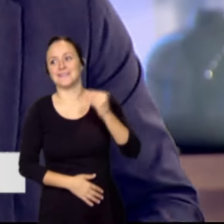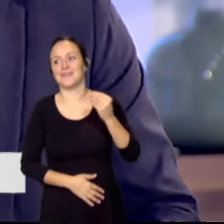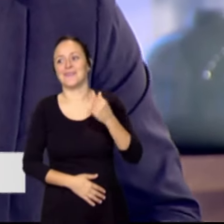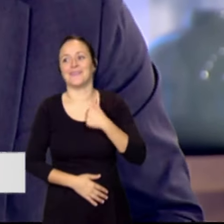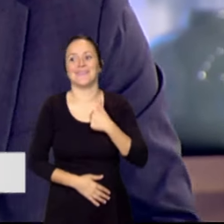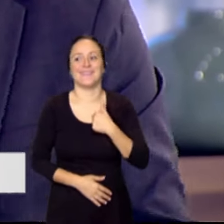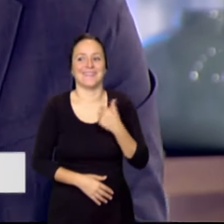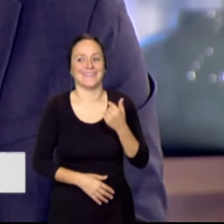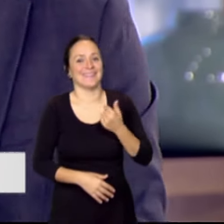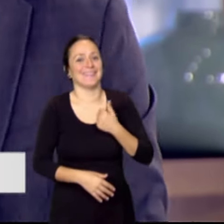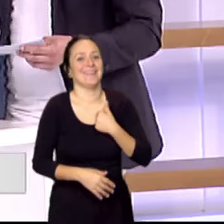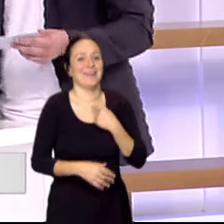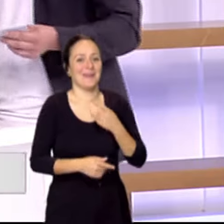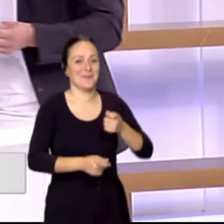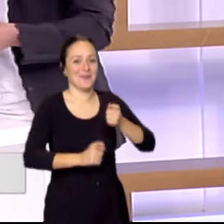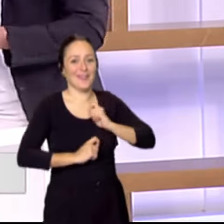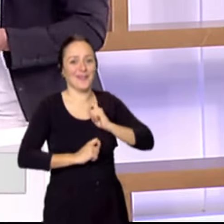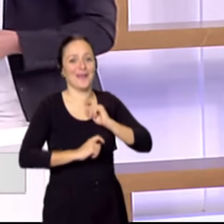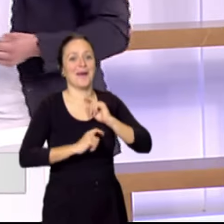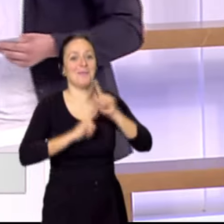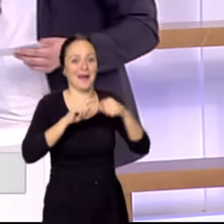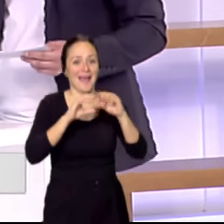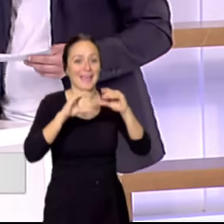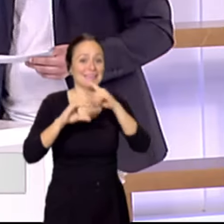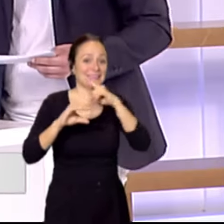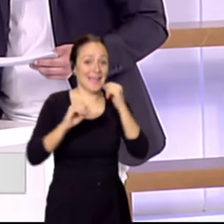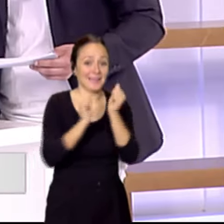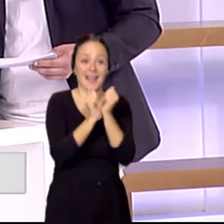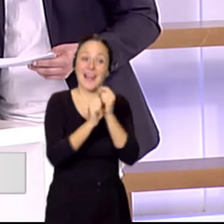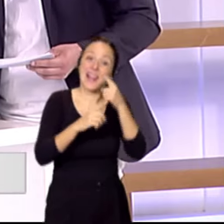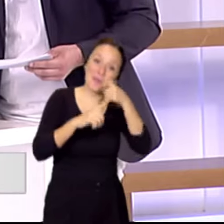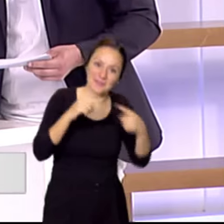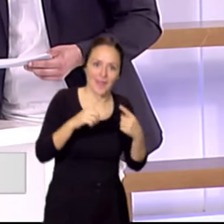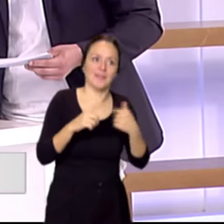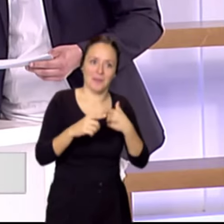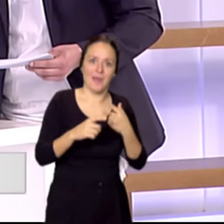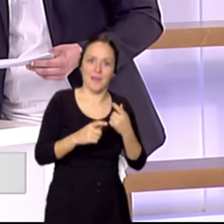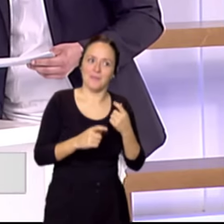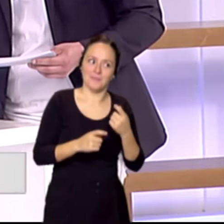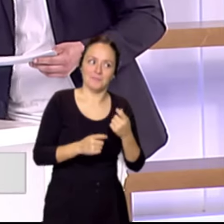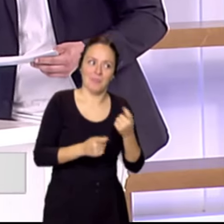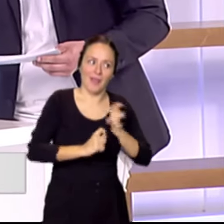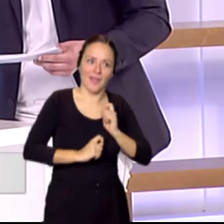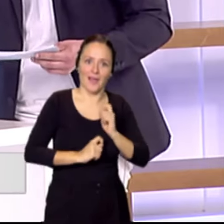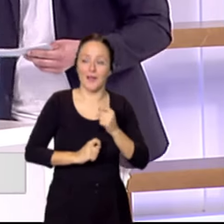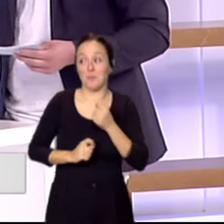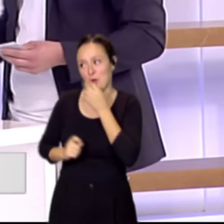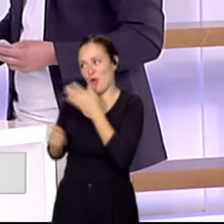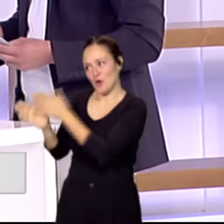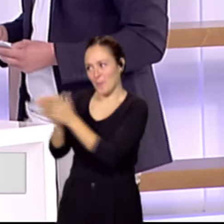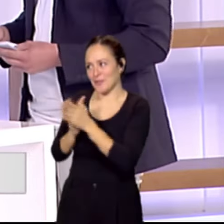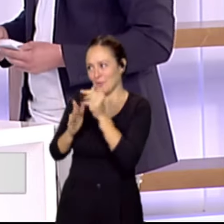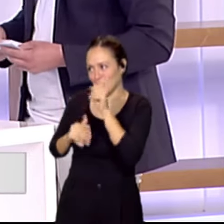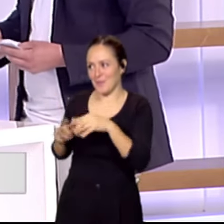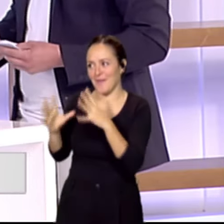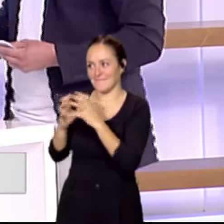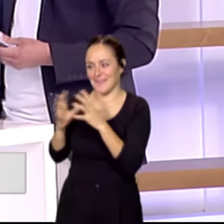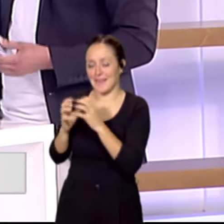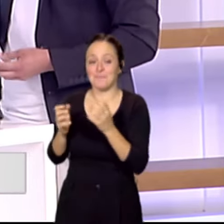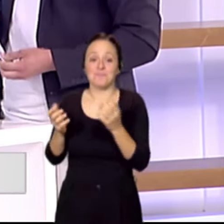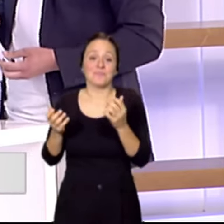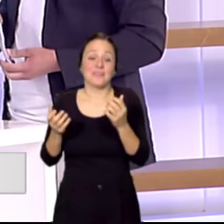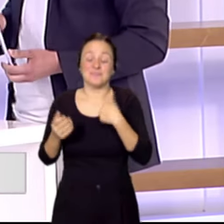y media tarda también Bueno aquí Tenemos aquí tenemos los compañeros también deseando decía que bueno para mí no es una sorpresa porque yo